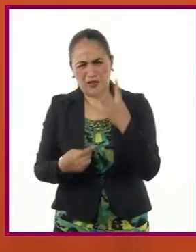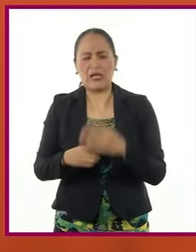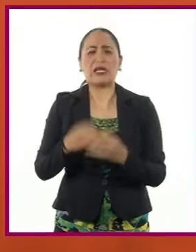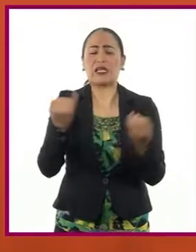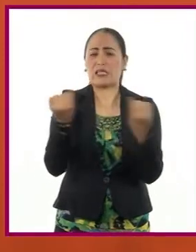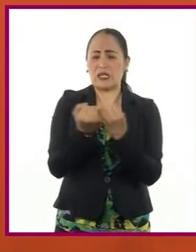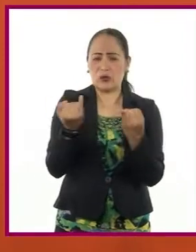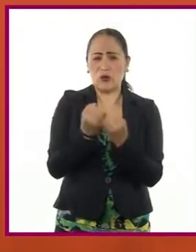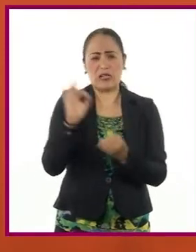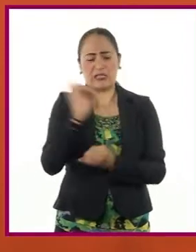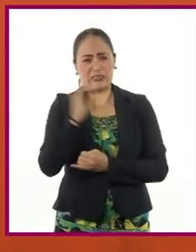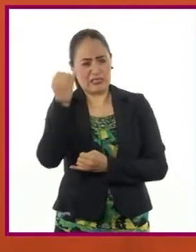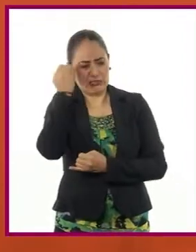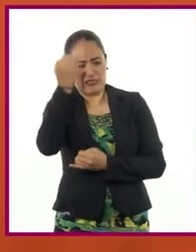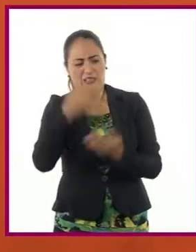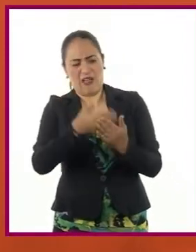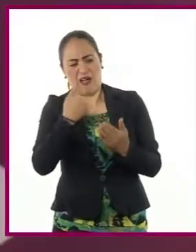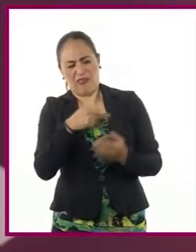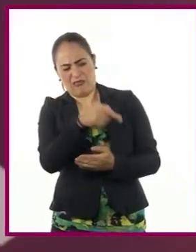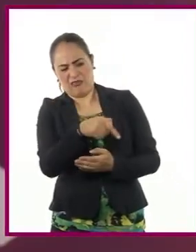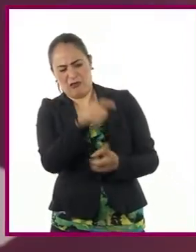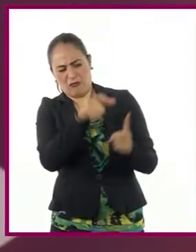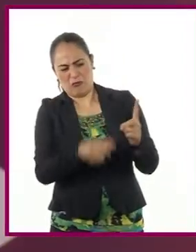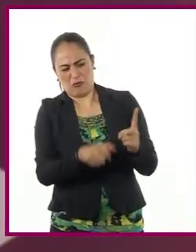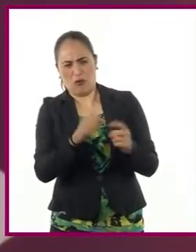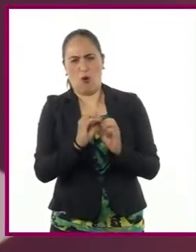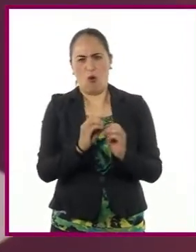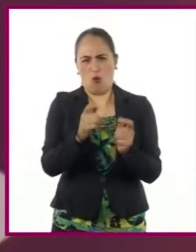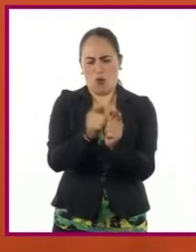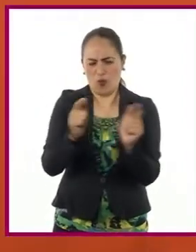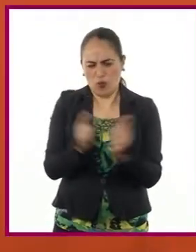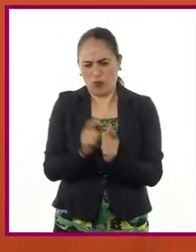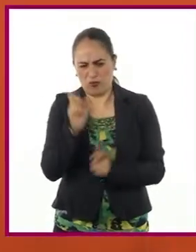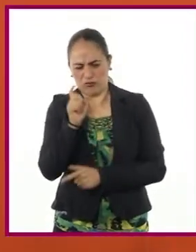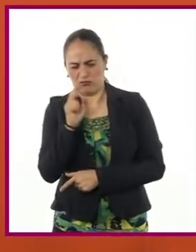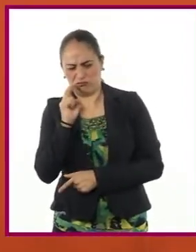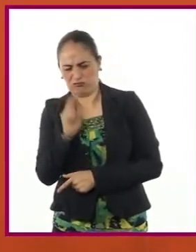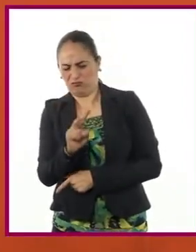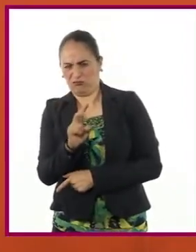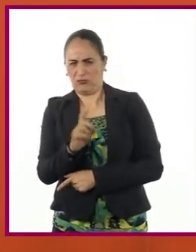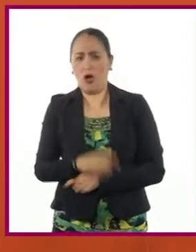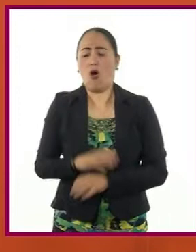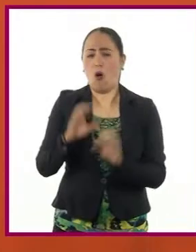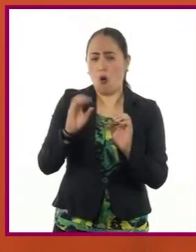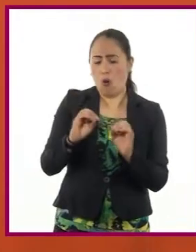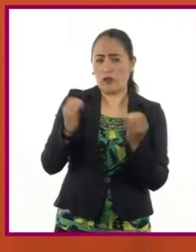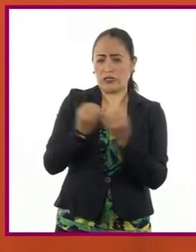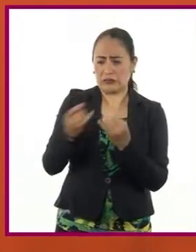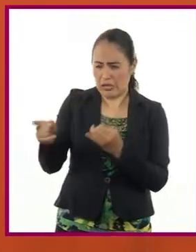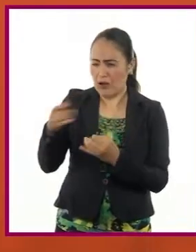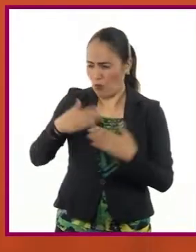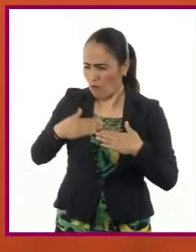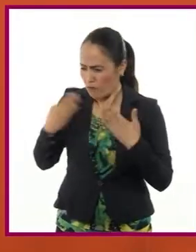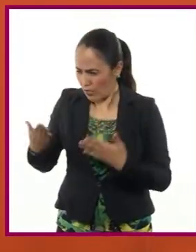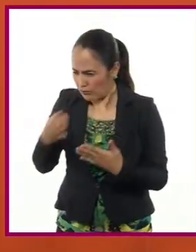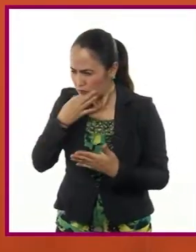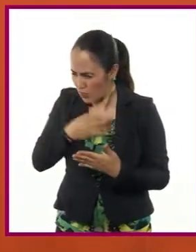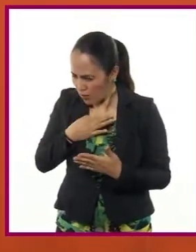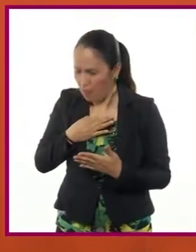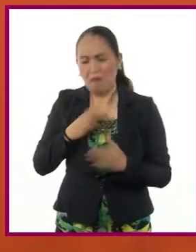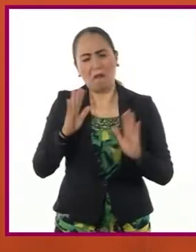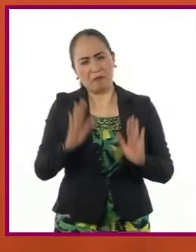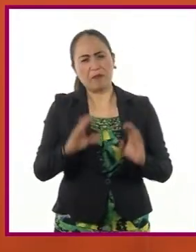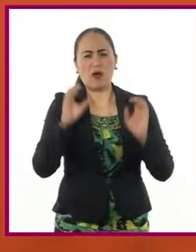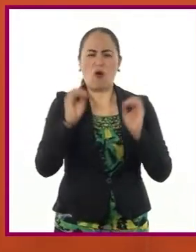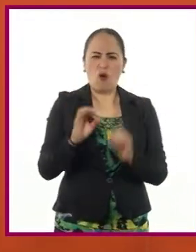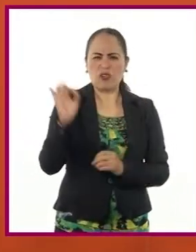prejuicios sobre otras personas o grupos, la falta de confianza en lo que el otro o la otra dice y hace, y los